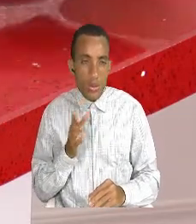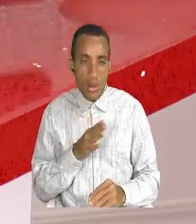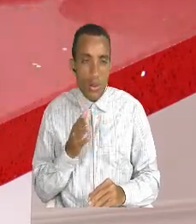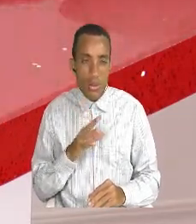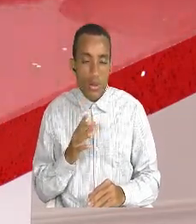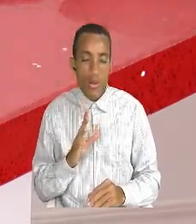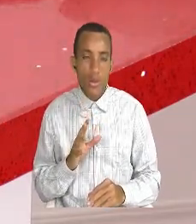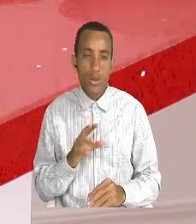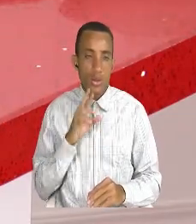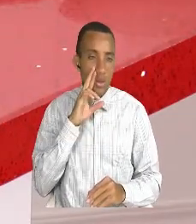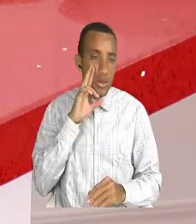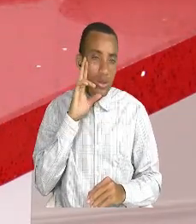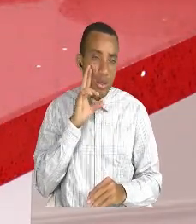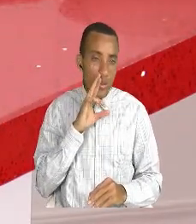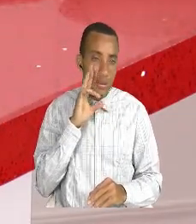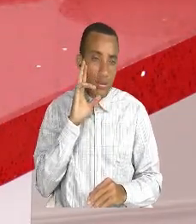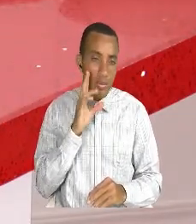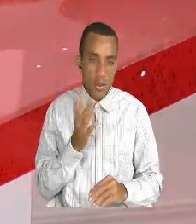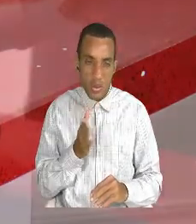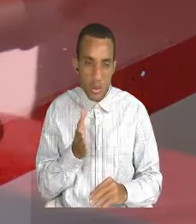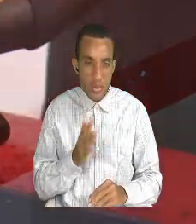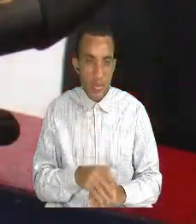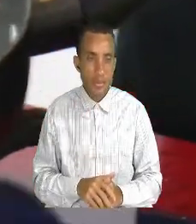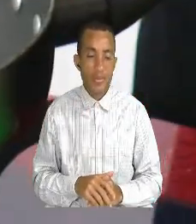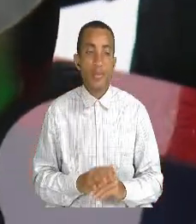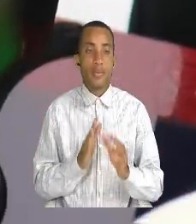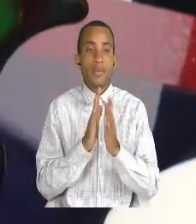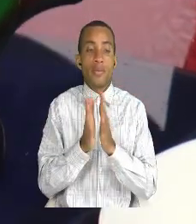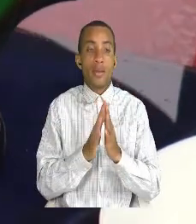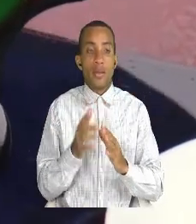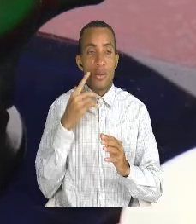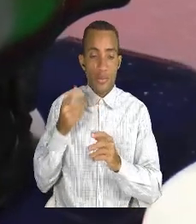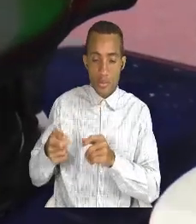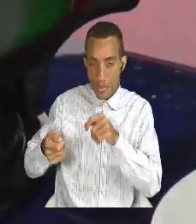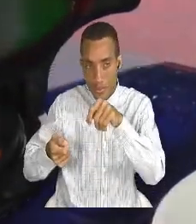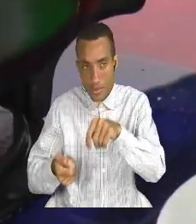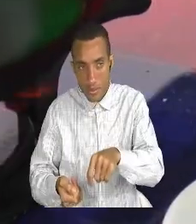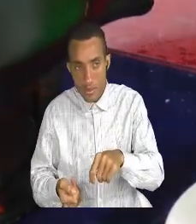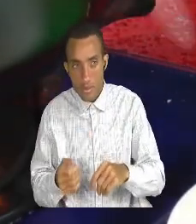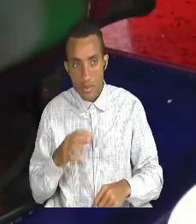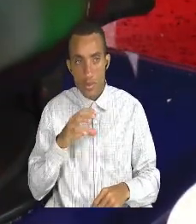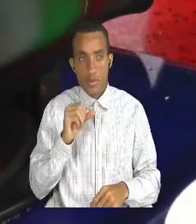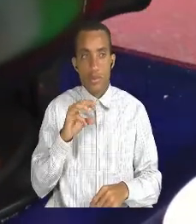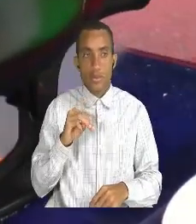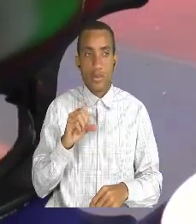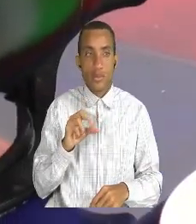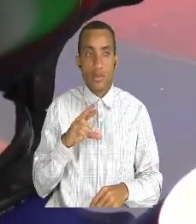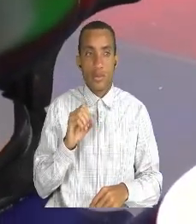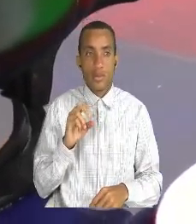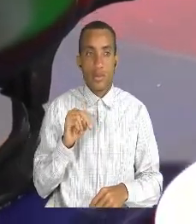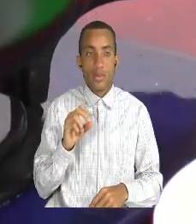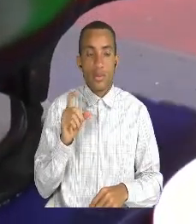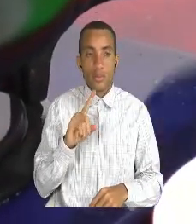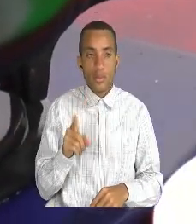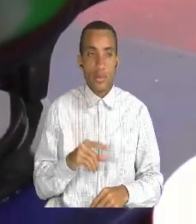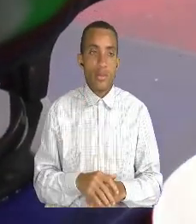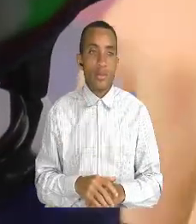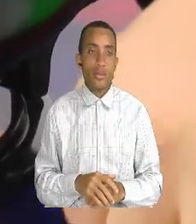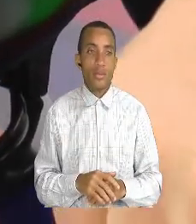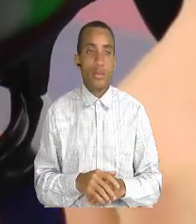aquí observando. Enseguida voy a agregar mis camarones. Si tienen cocción rápida, bueno, volver a recuerdo.